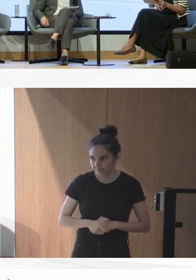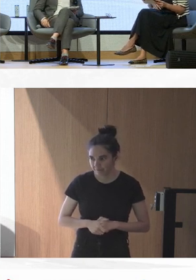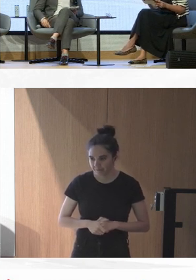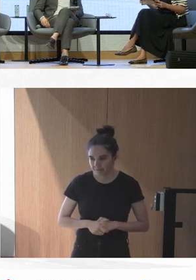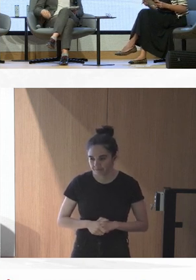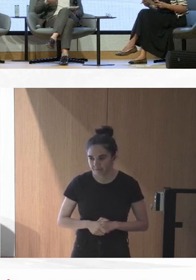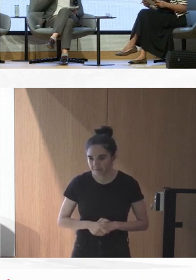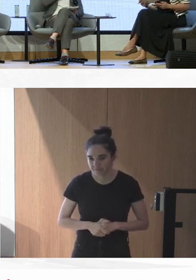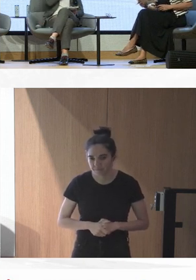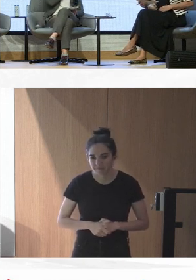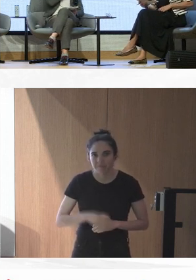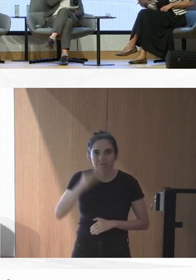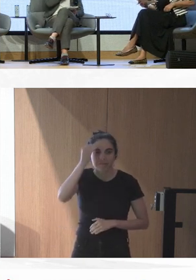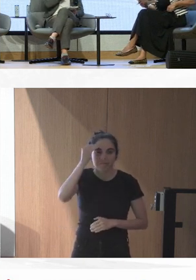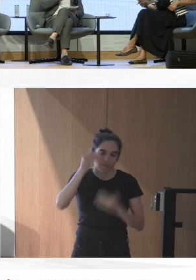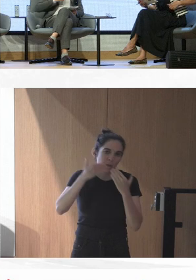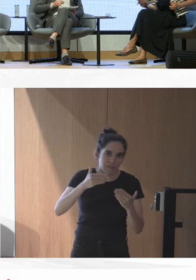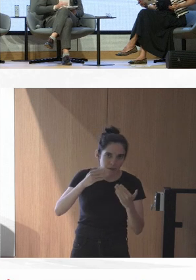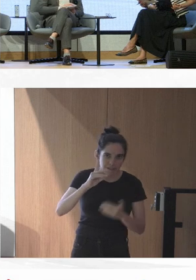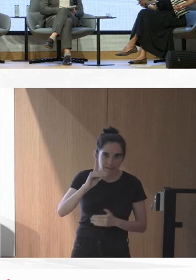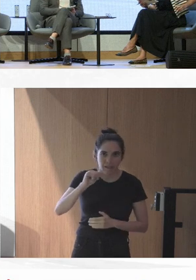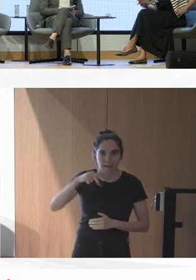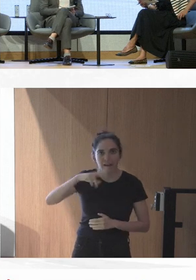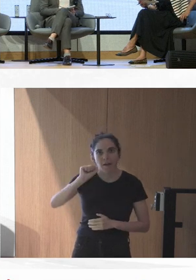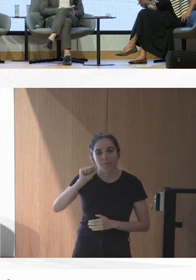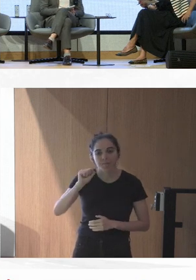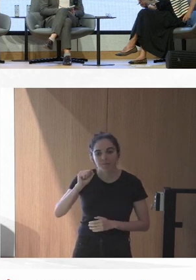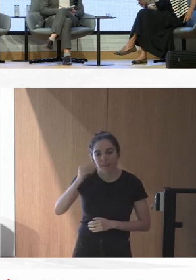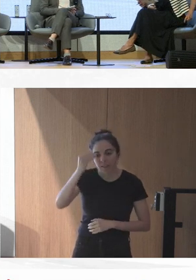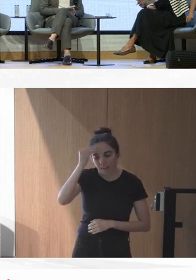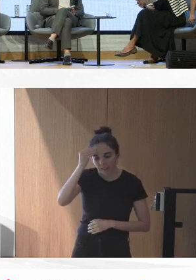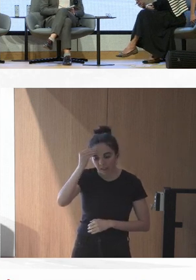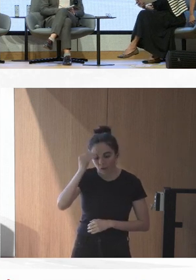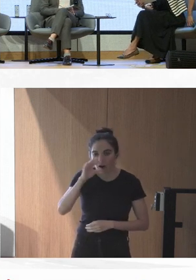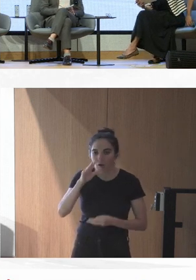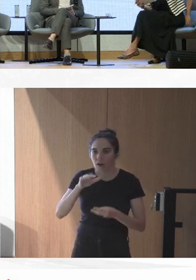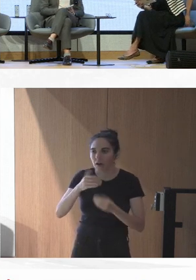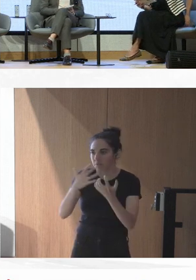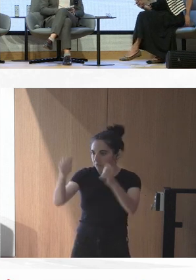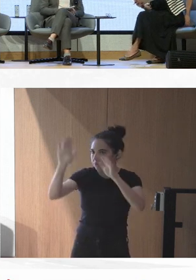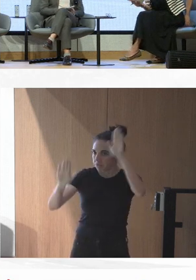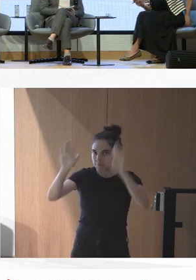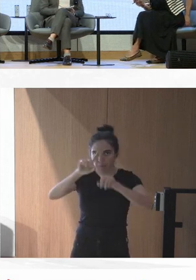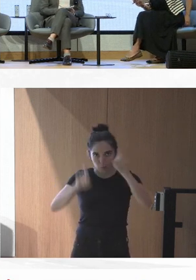Creo que muchas gracias, Diana. Creo que podemos pasar a la fase de preguntas